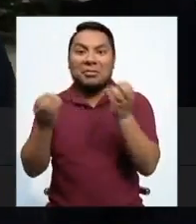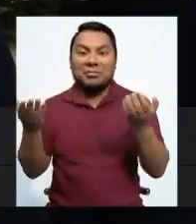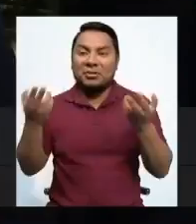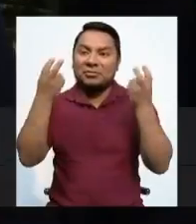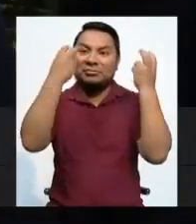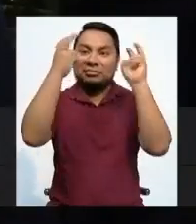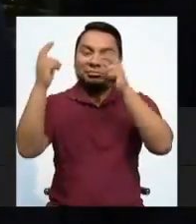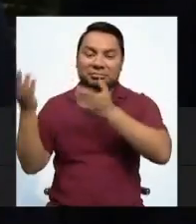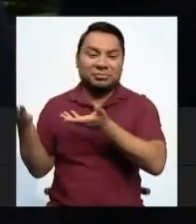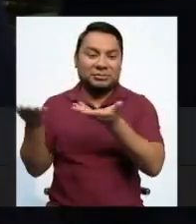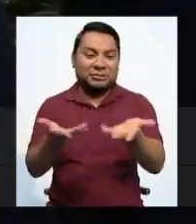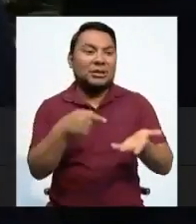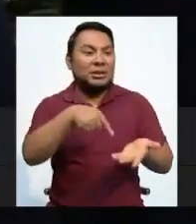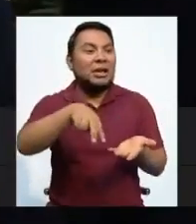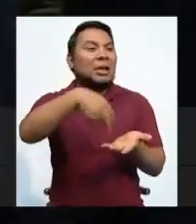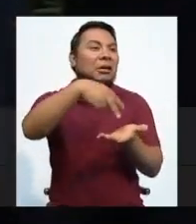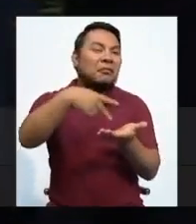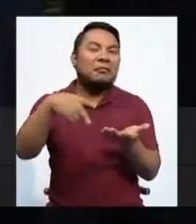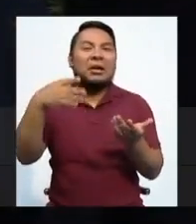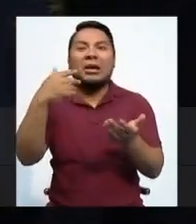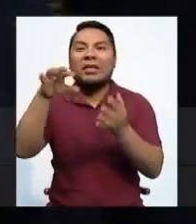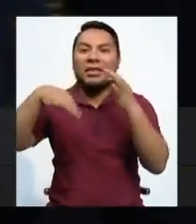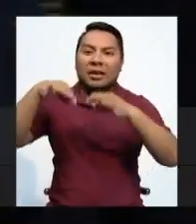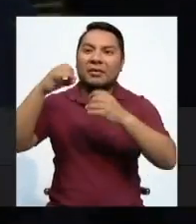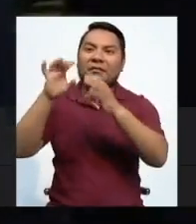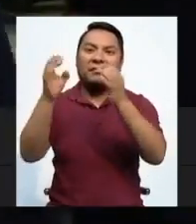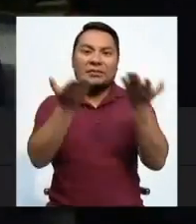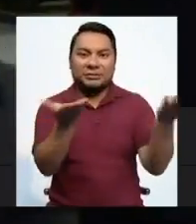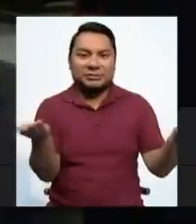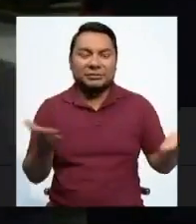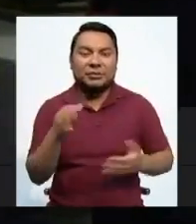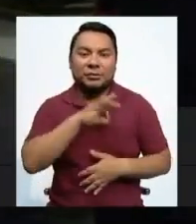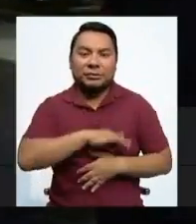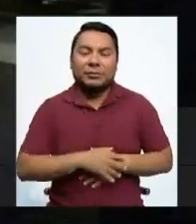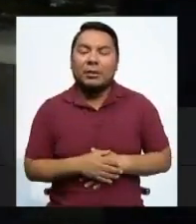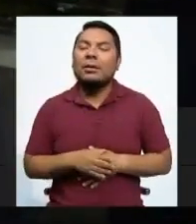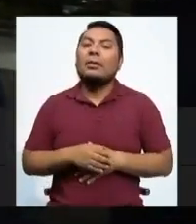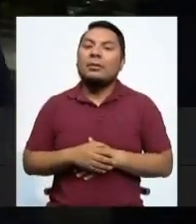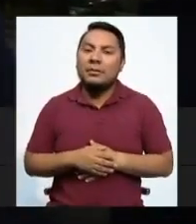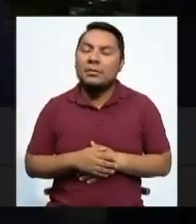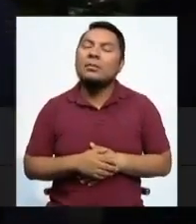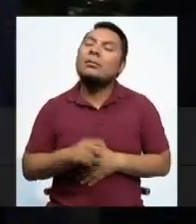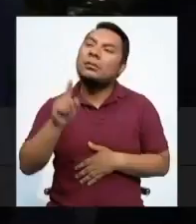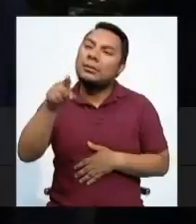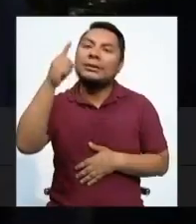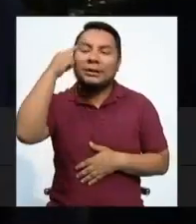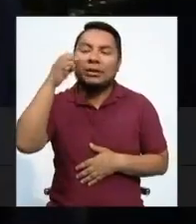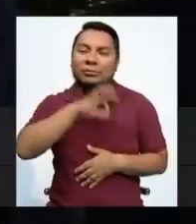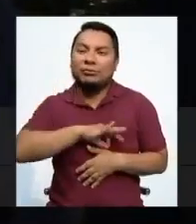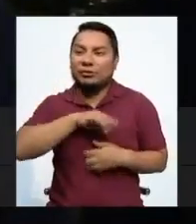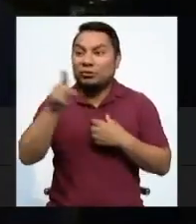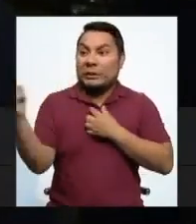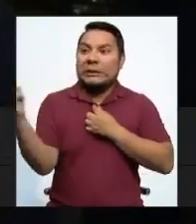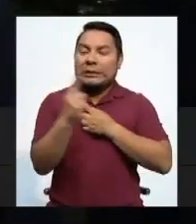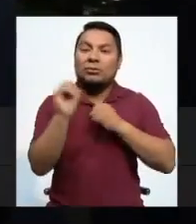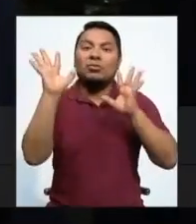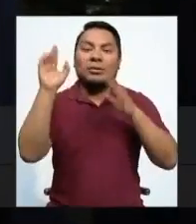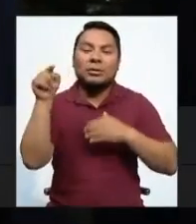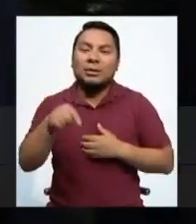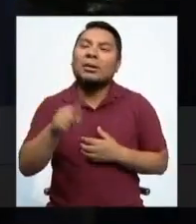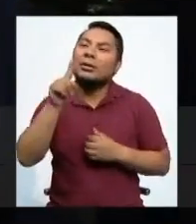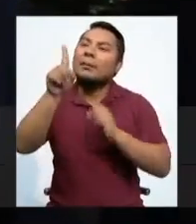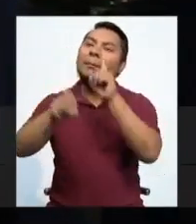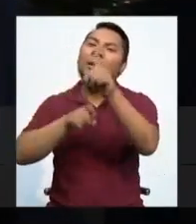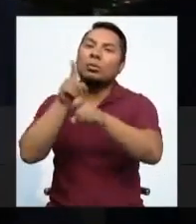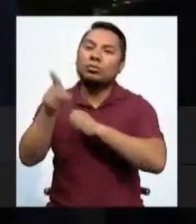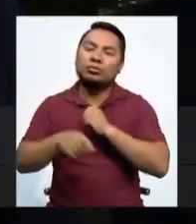de shows artísticos, etcétera, ¿no? Señor alcalde, también queríamos aprovechar su presencia para consultar con respecto a este pedido por parte de un colectivo